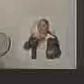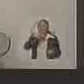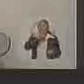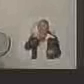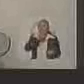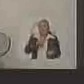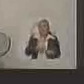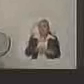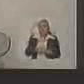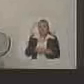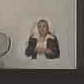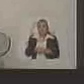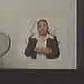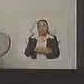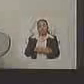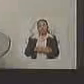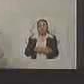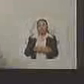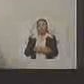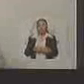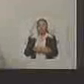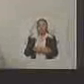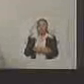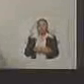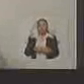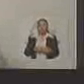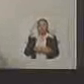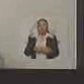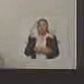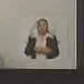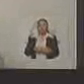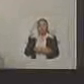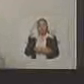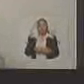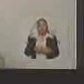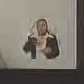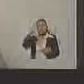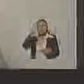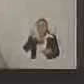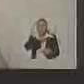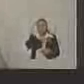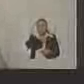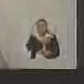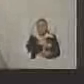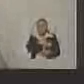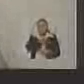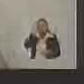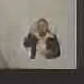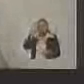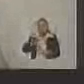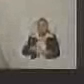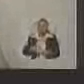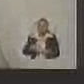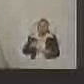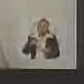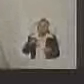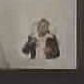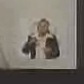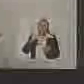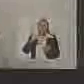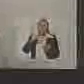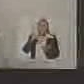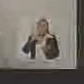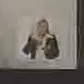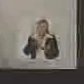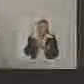solamente para su apoyo, para su salud, sino también para que vayan a leer, a escuchar